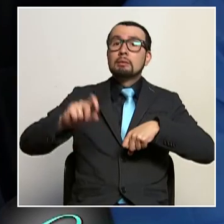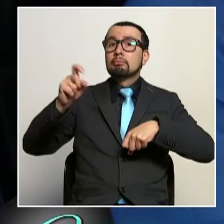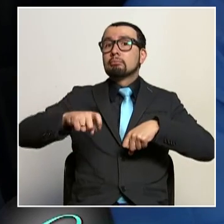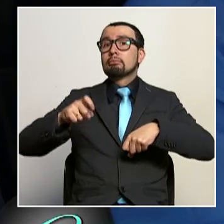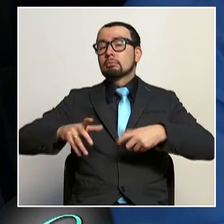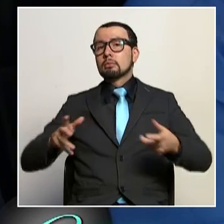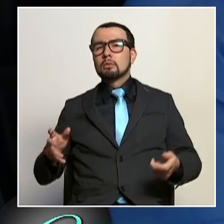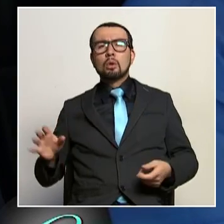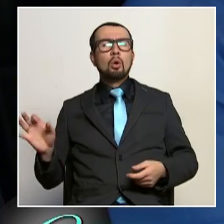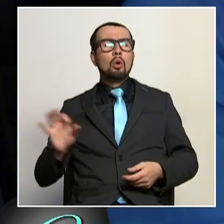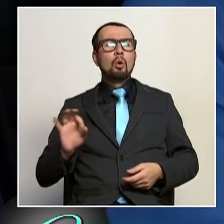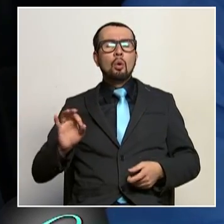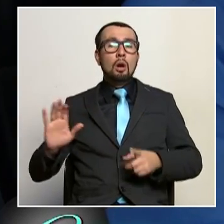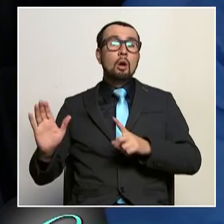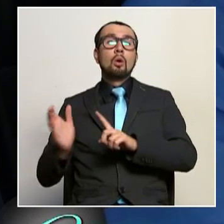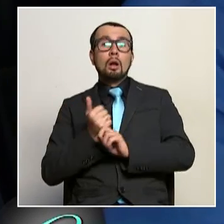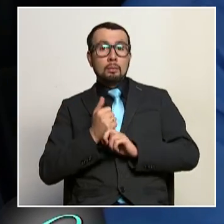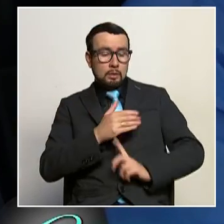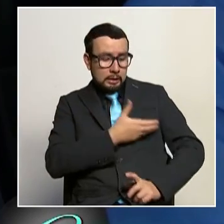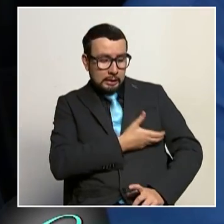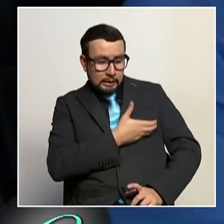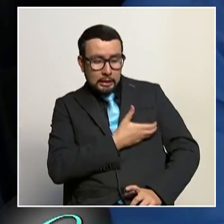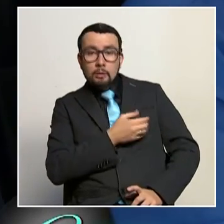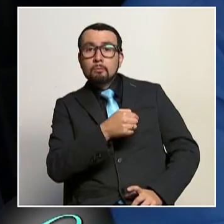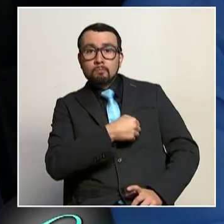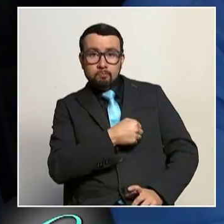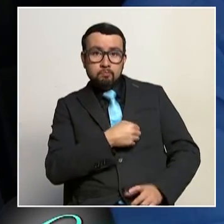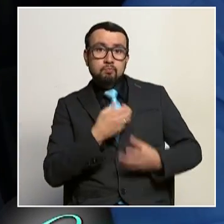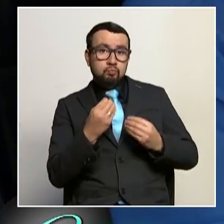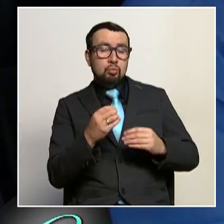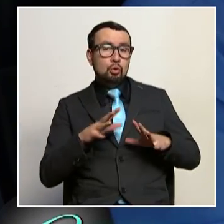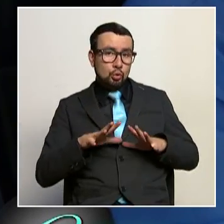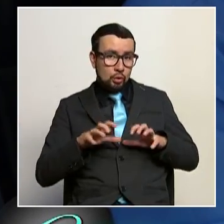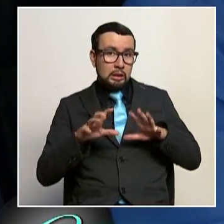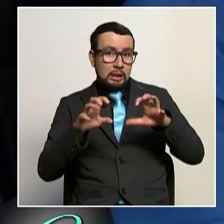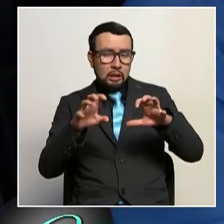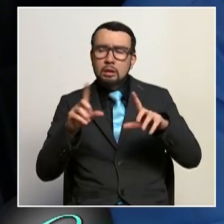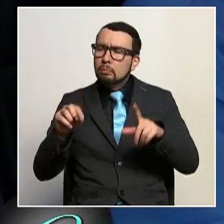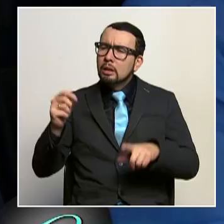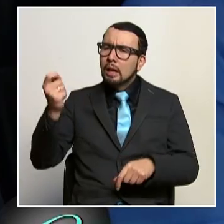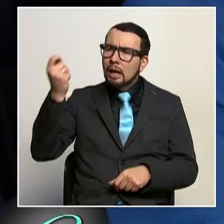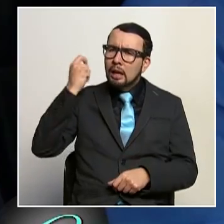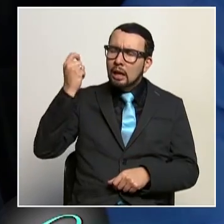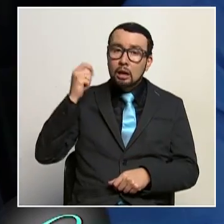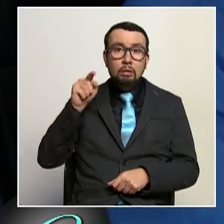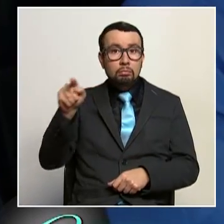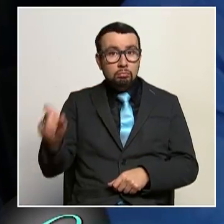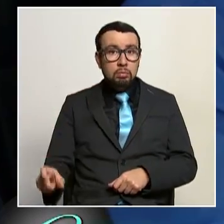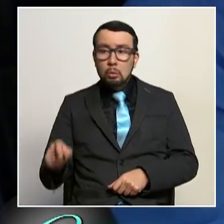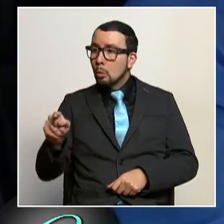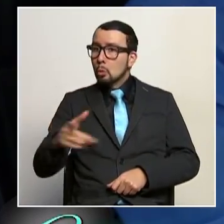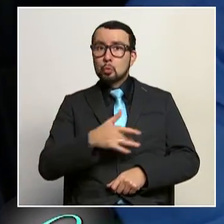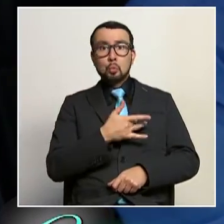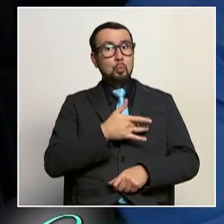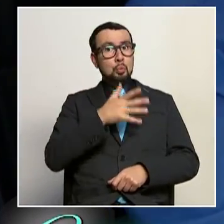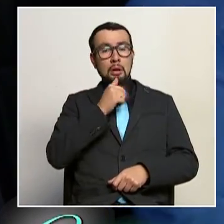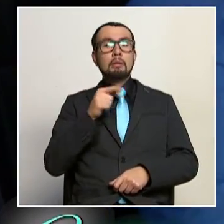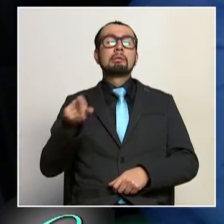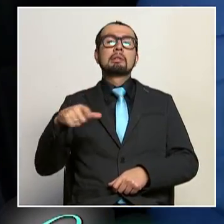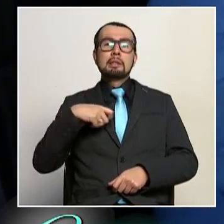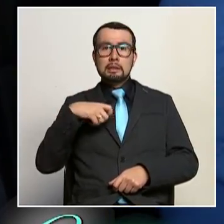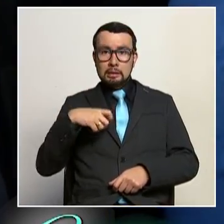Hemos encontrado cáncer en el seno, que es muy frecuente, y hace poco también encontramos en un paciente asintomático cáncer de